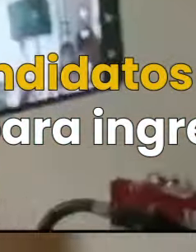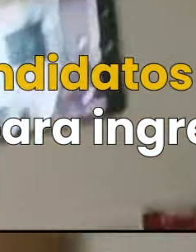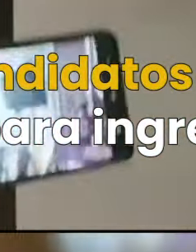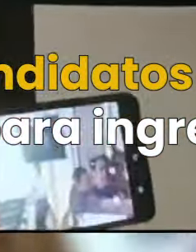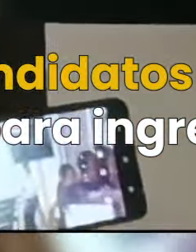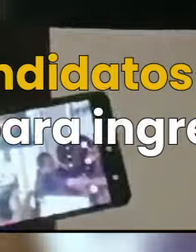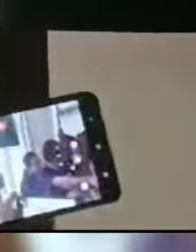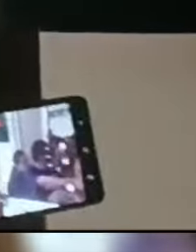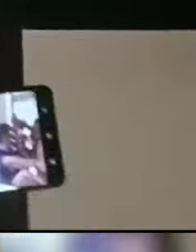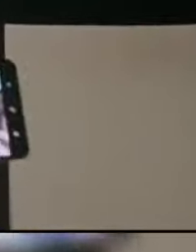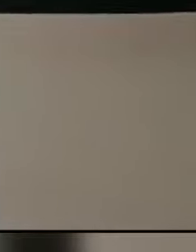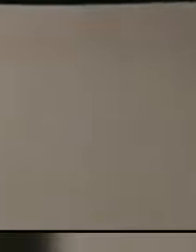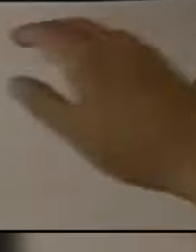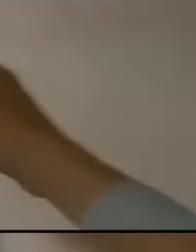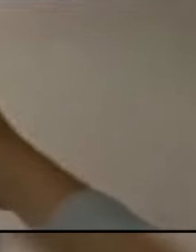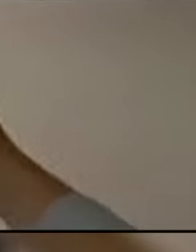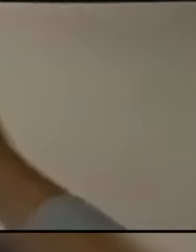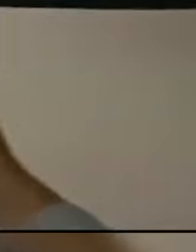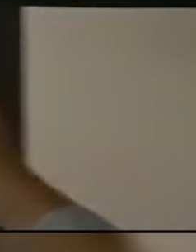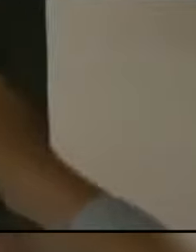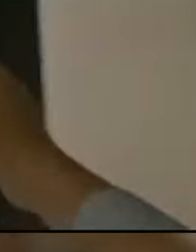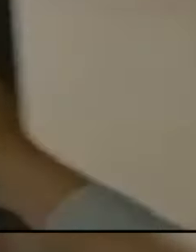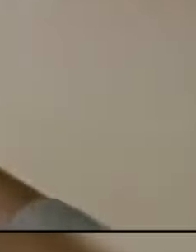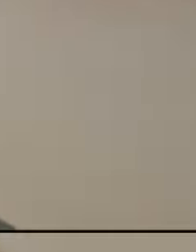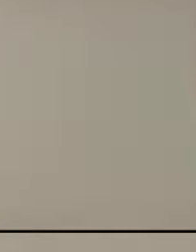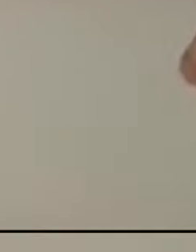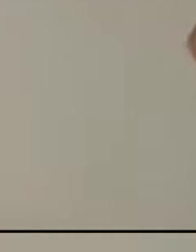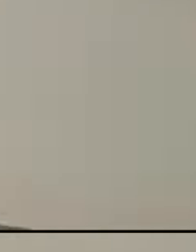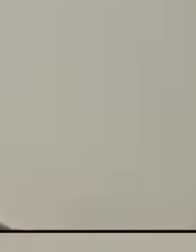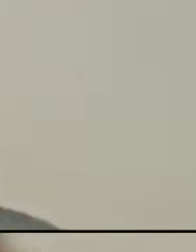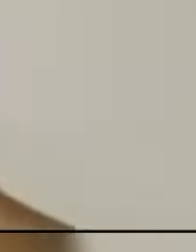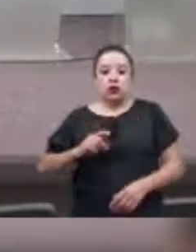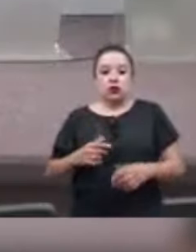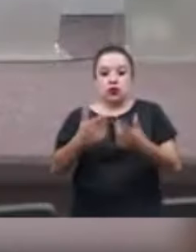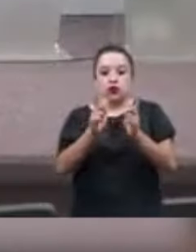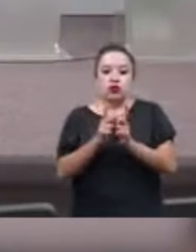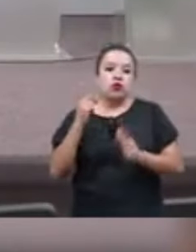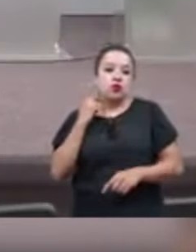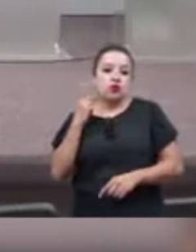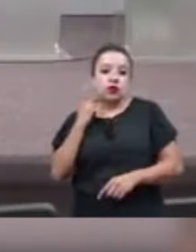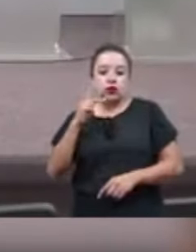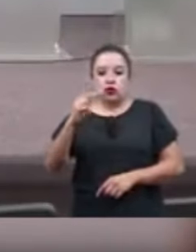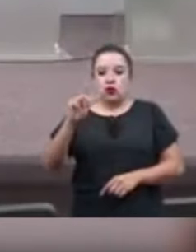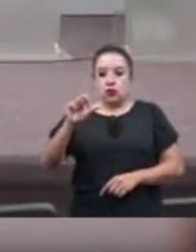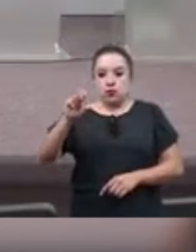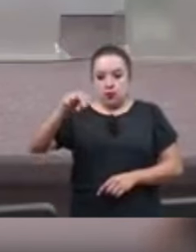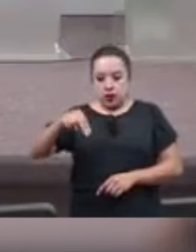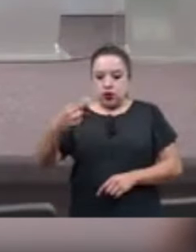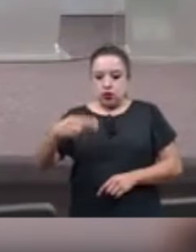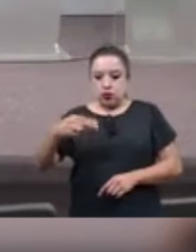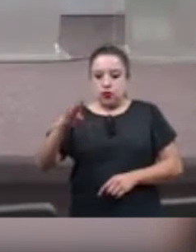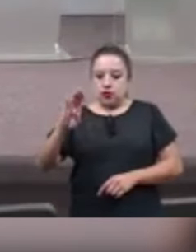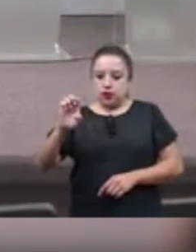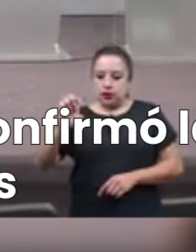ingresar a la sede del encuentro en la Universidad Politécnica de Tulancingo. Para la realización del debate programado para transmisión a